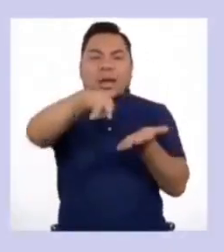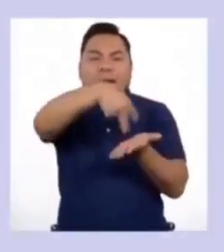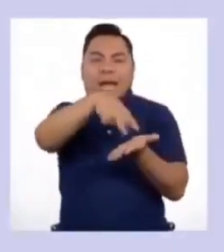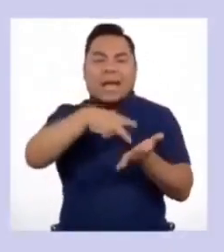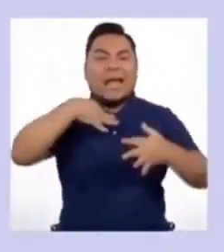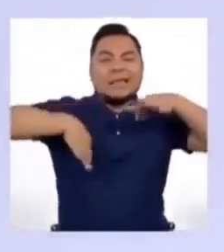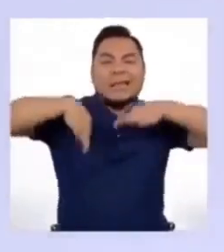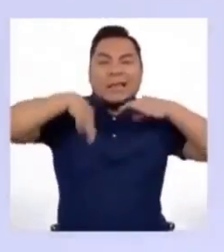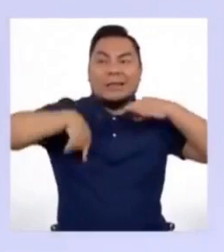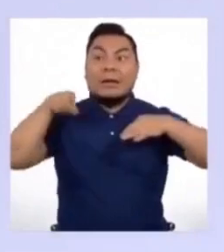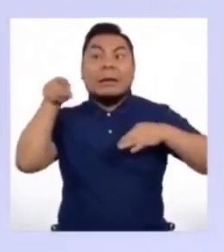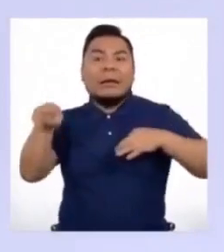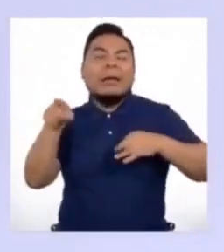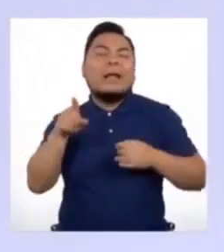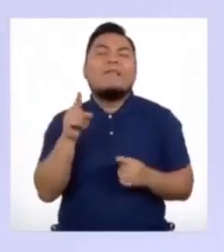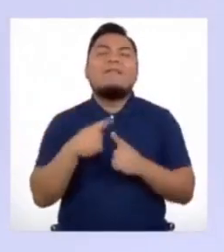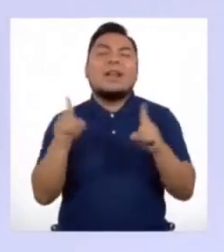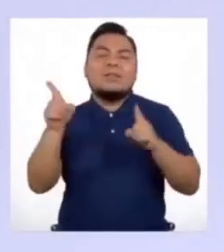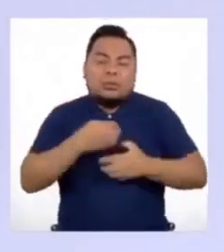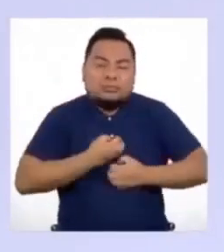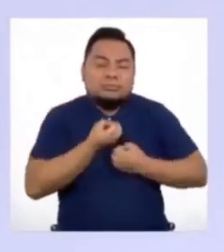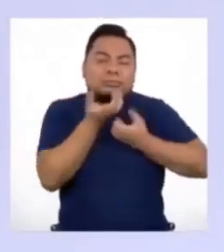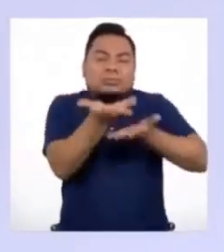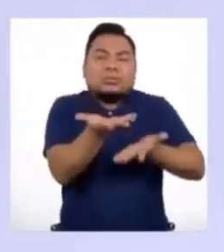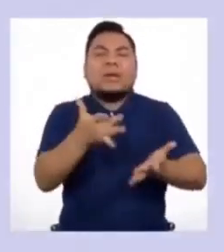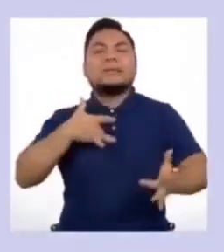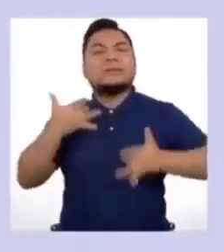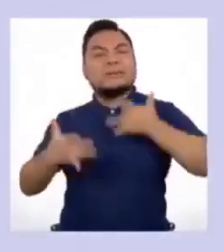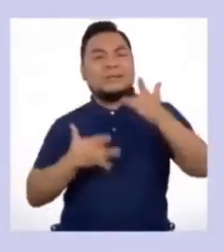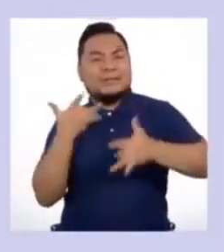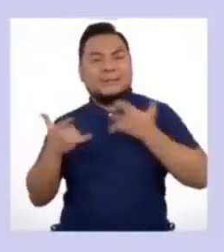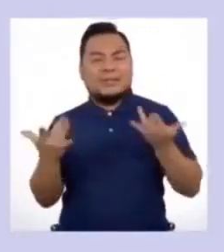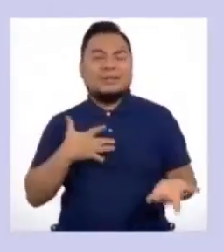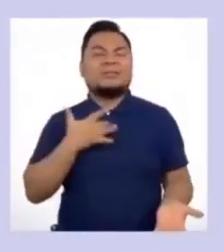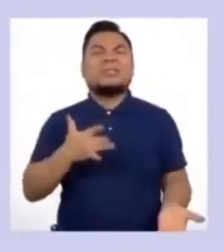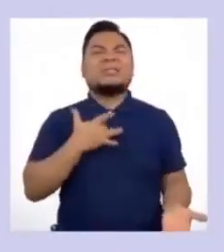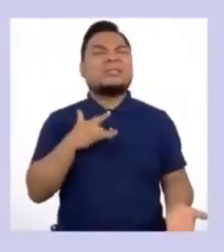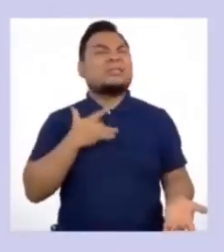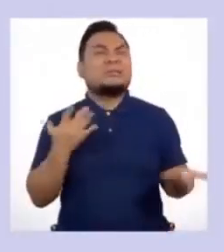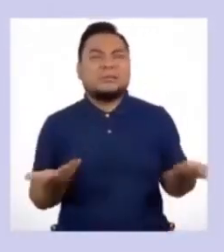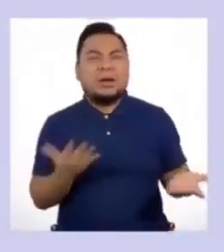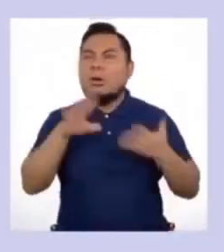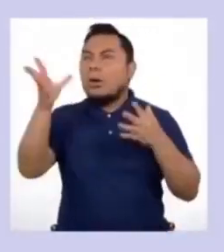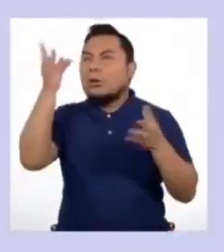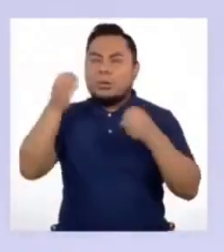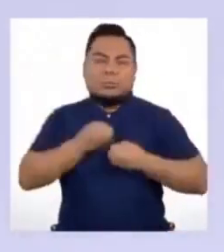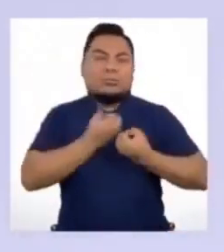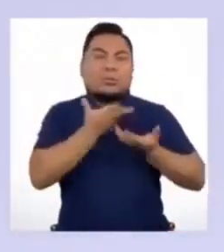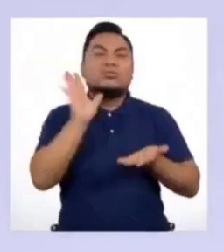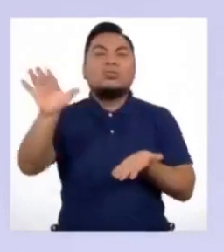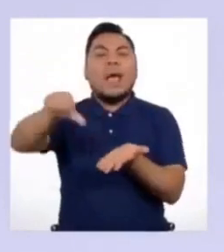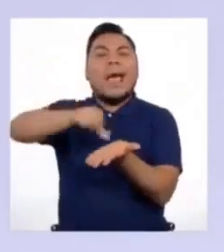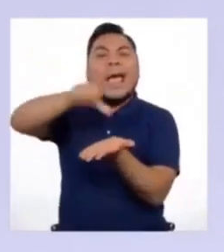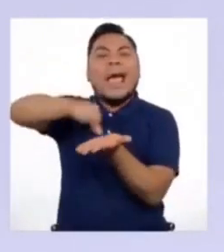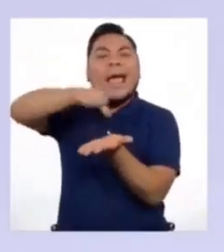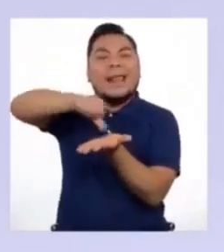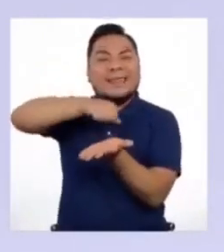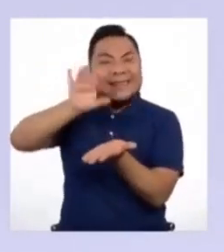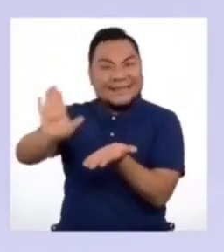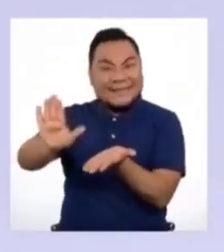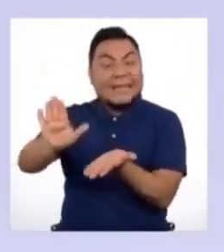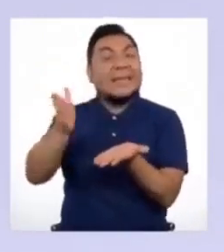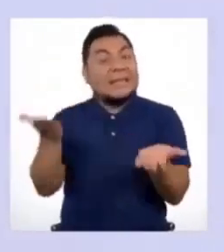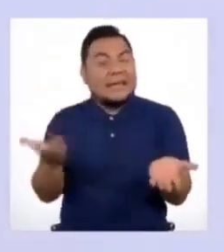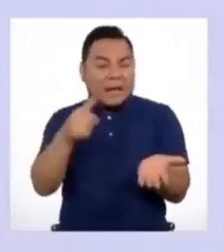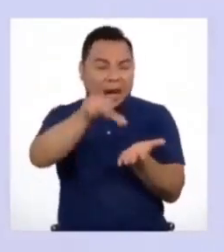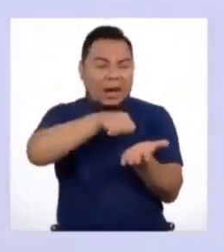expresar sus emociones, sus sentimientos, puntos de vista, sus sensaciones, todo con su arte. Pero el arte no solo nos